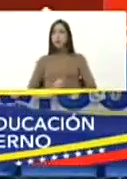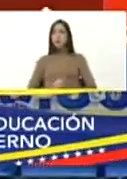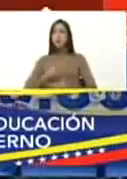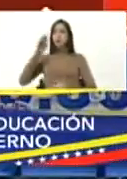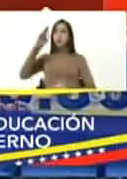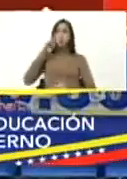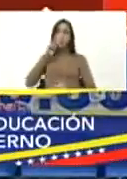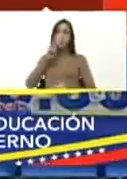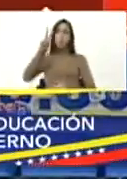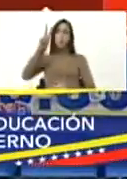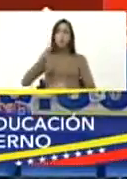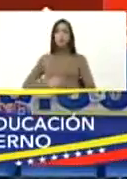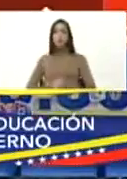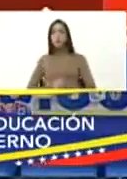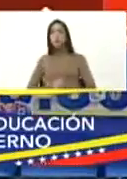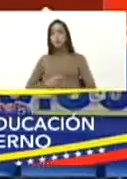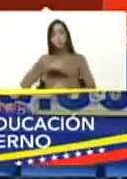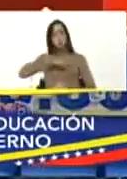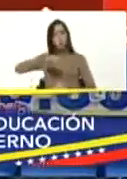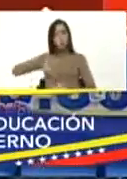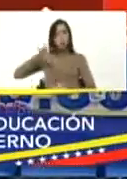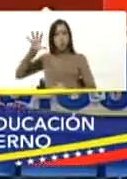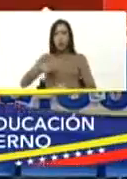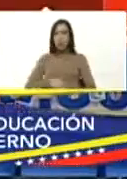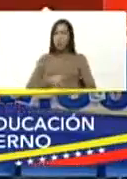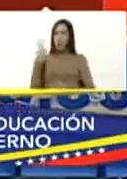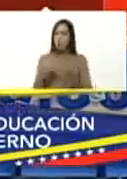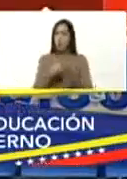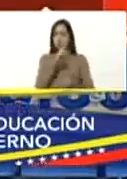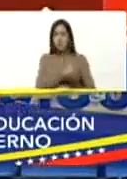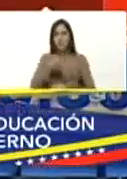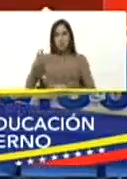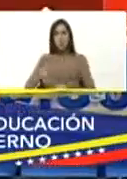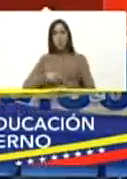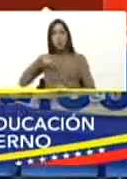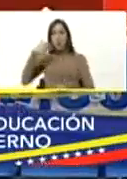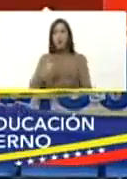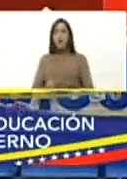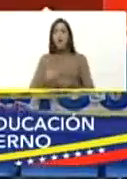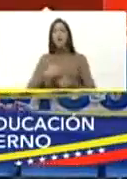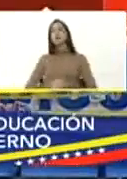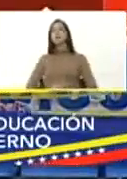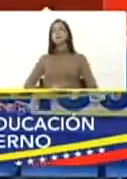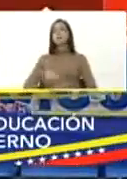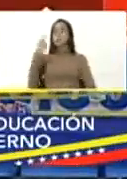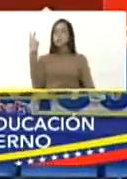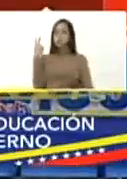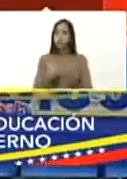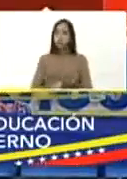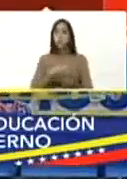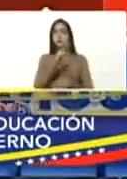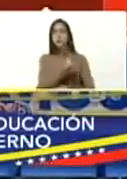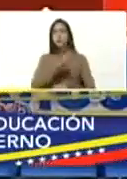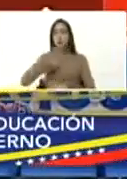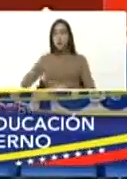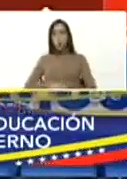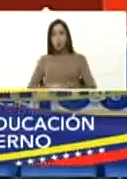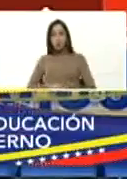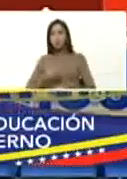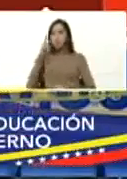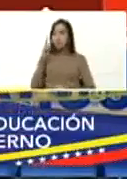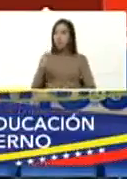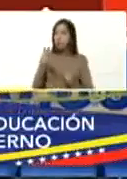futuro de nuestro país, 2022, 2023, 2024, lo que